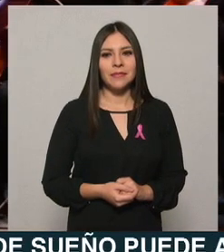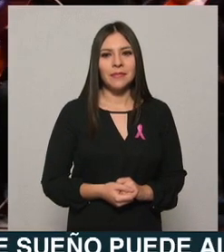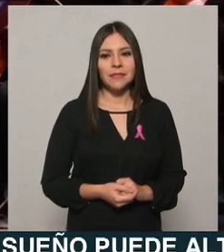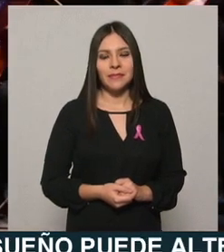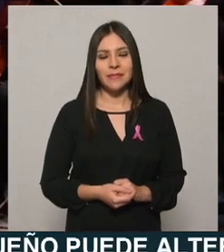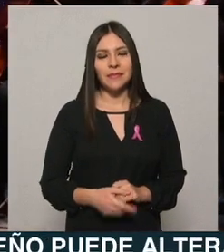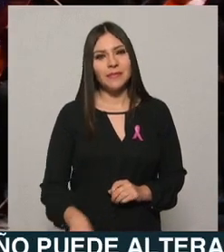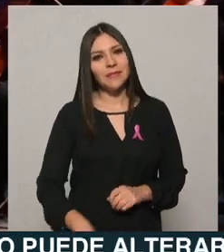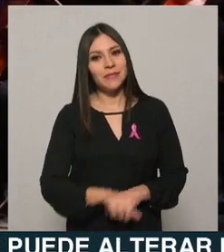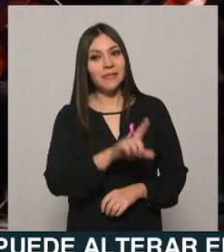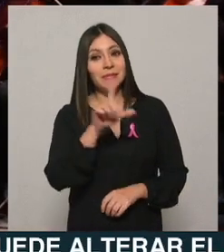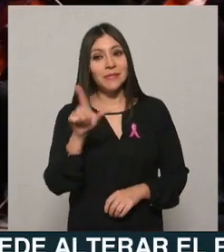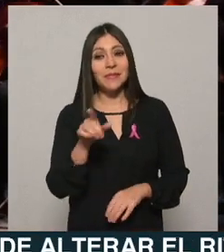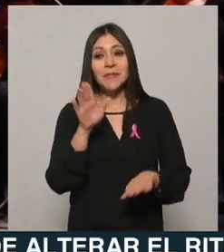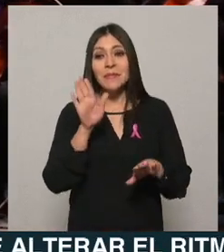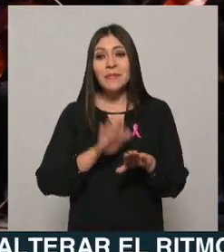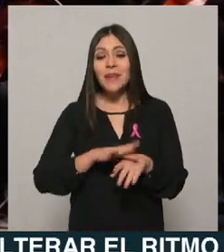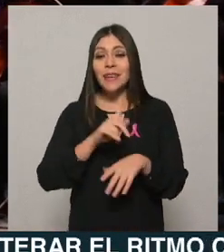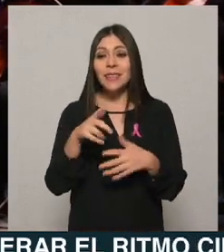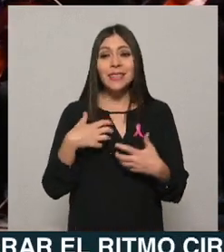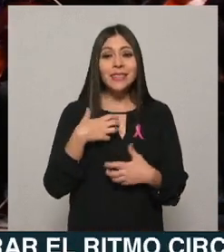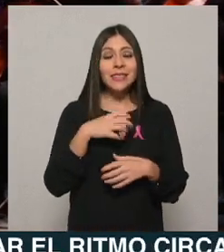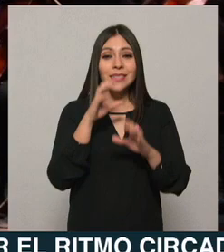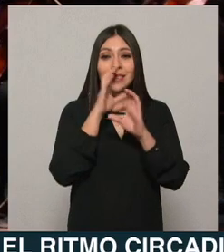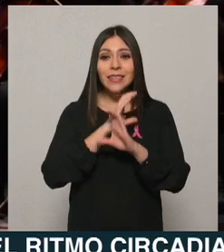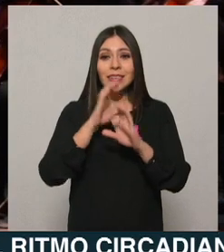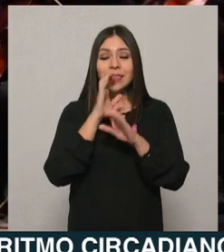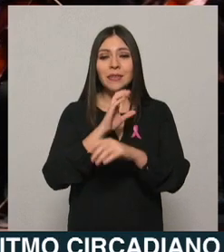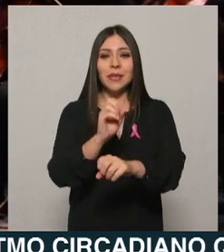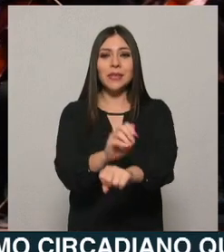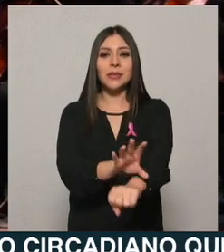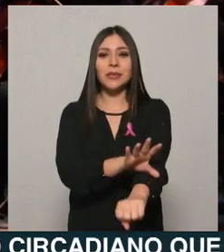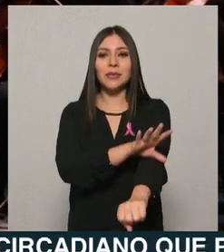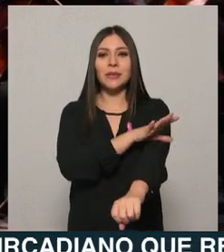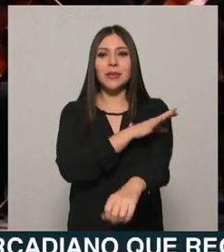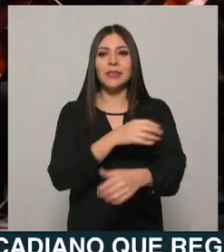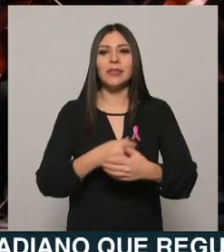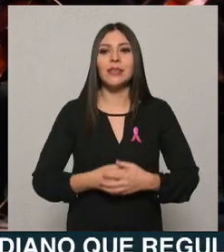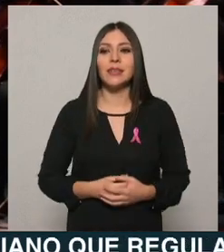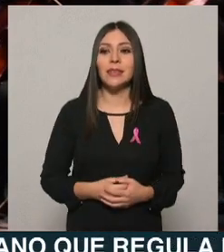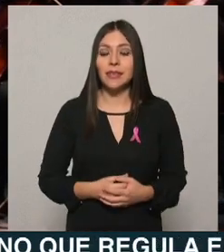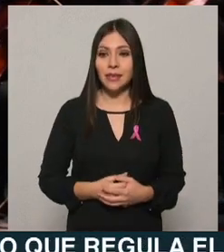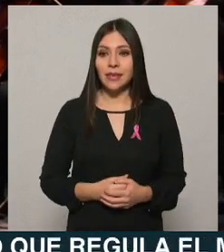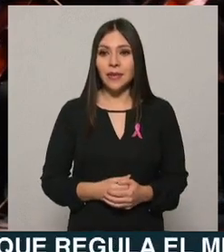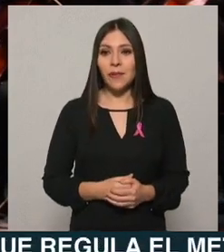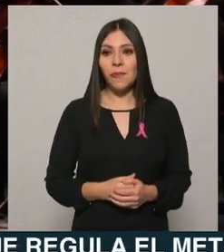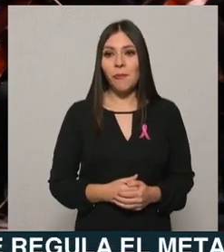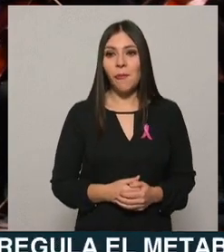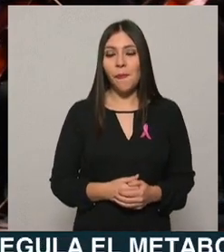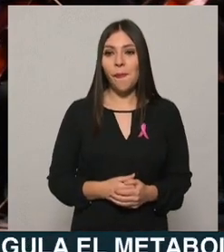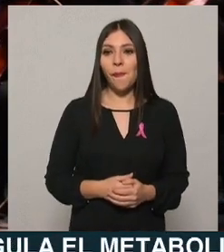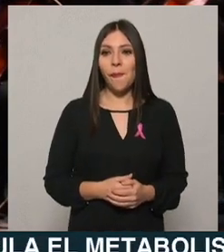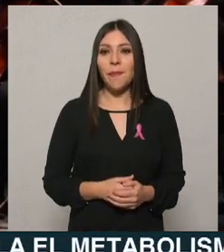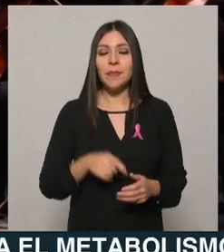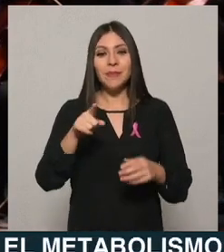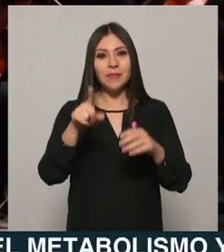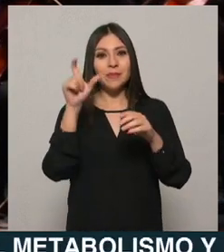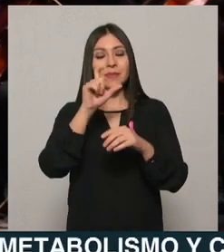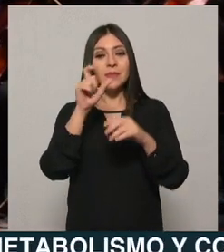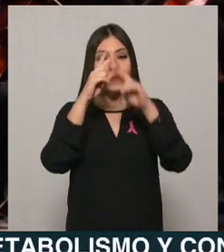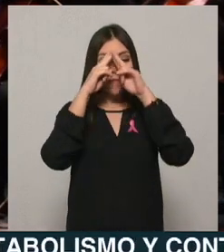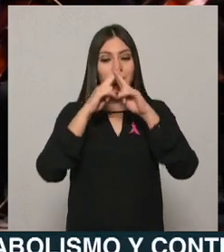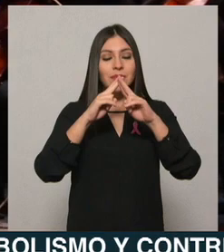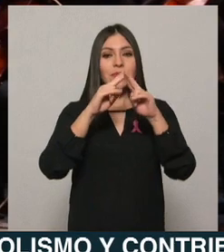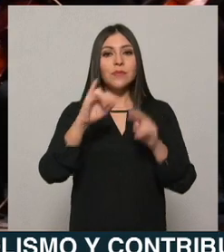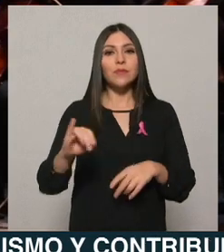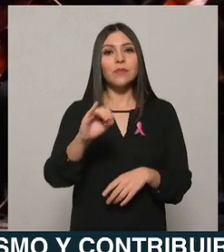El momento que encendió la noche, el homenaje a José José. Y hace más de 2 años que